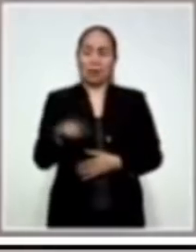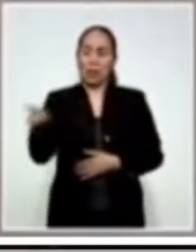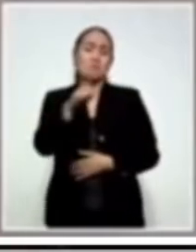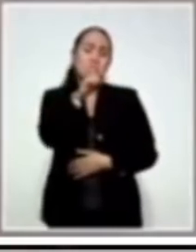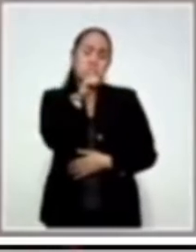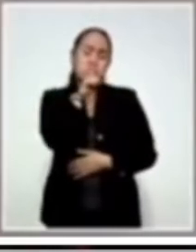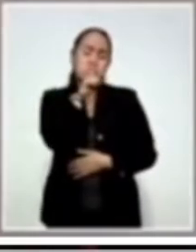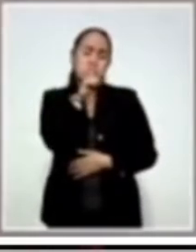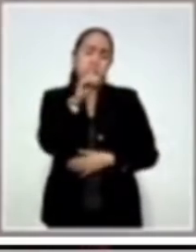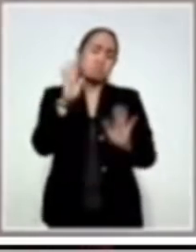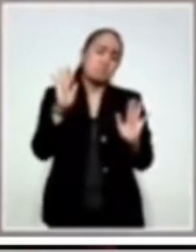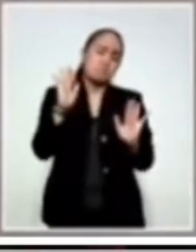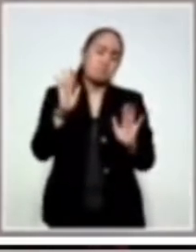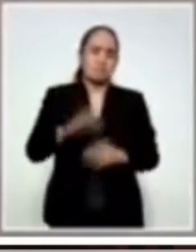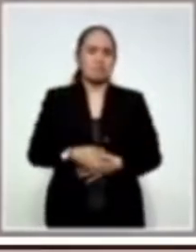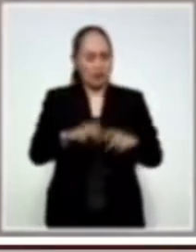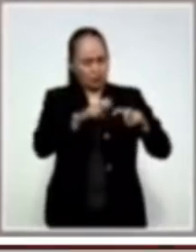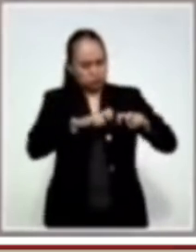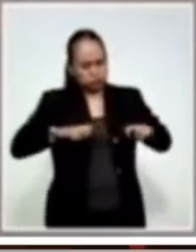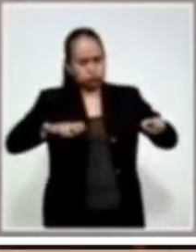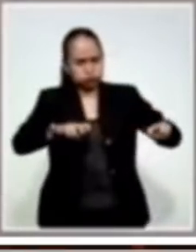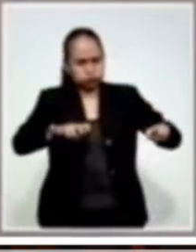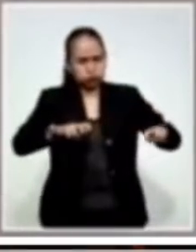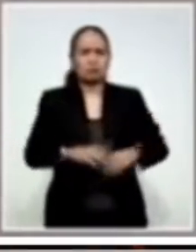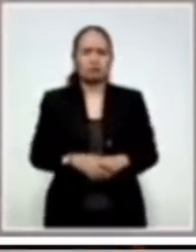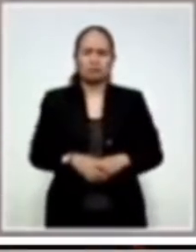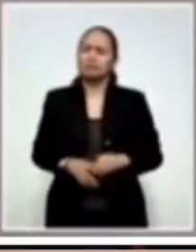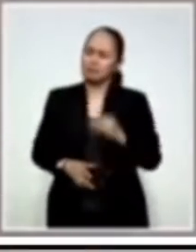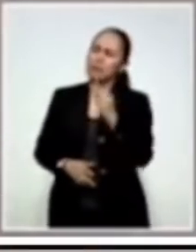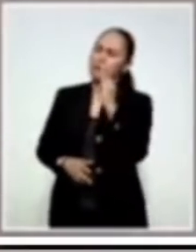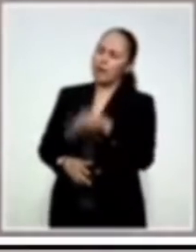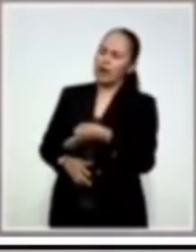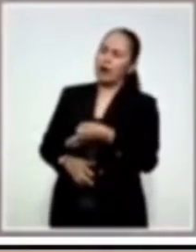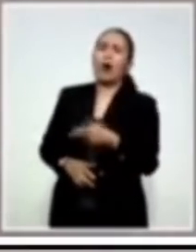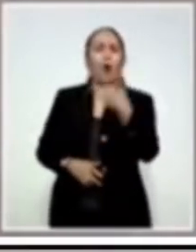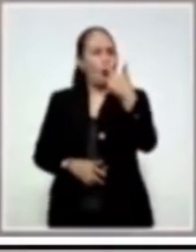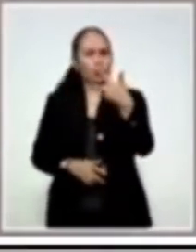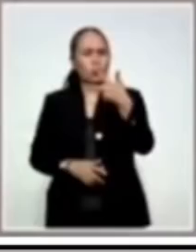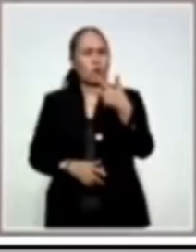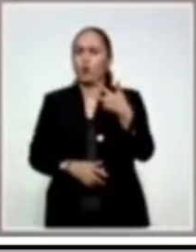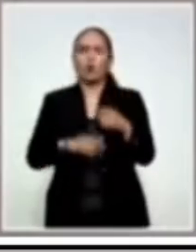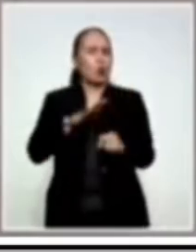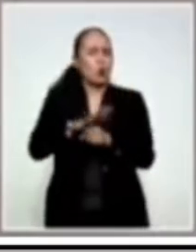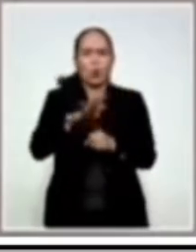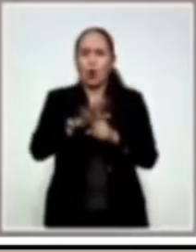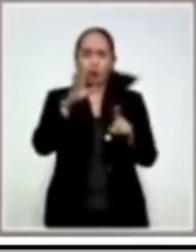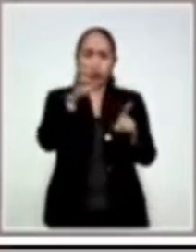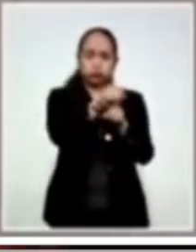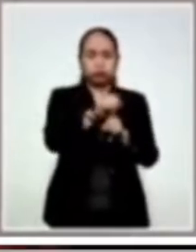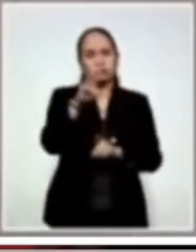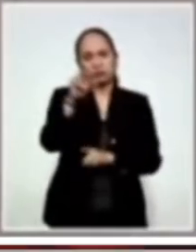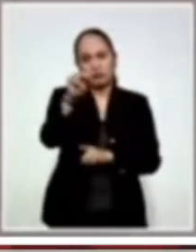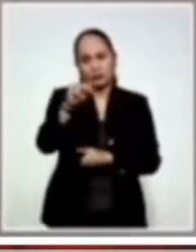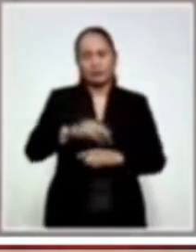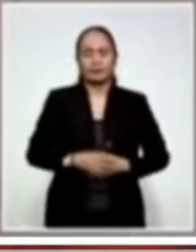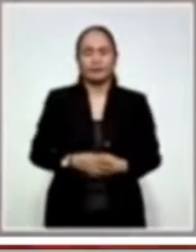nada. Y todo el Pleno aceptó que no había 8 votos. Y no solo